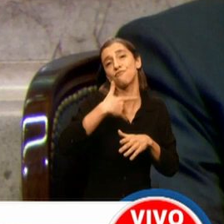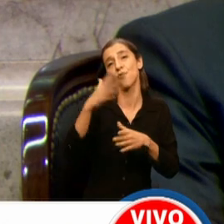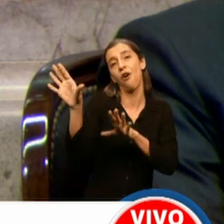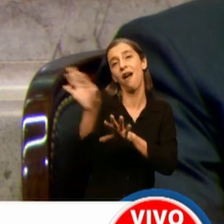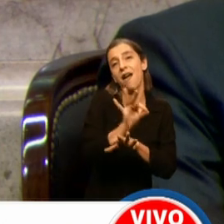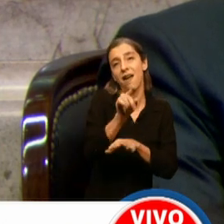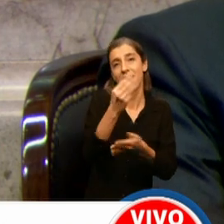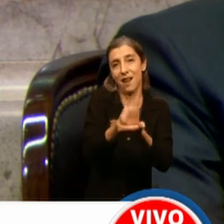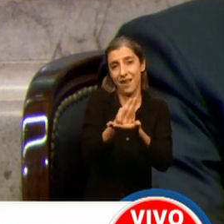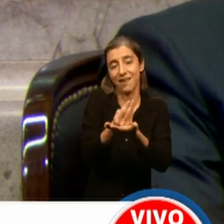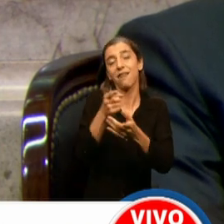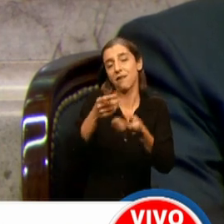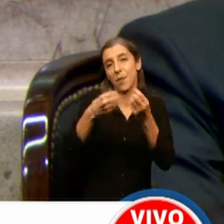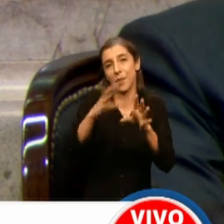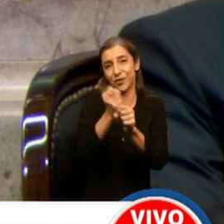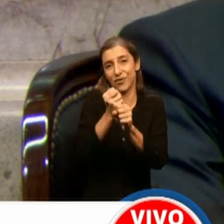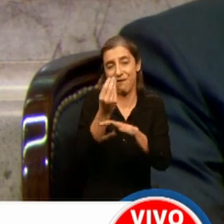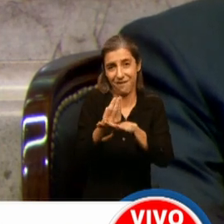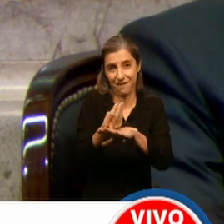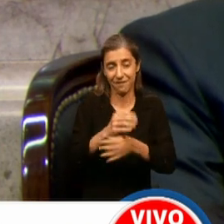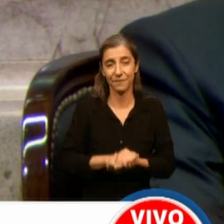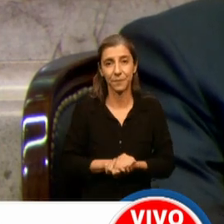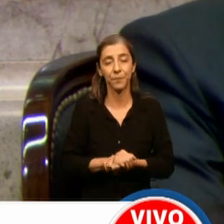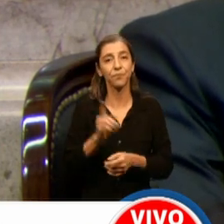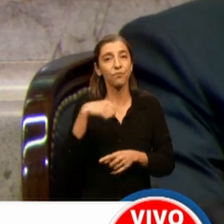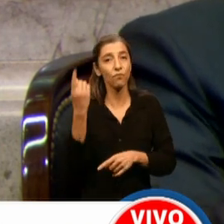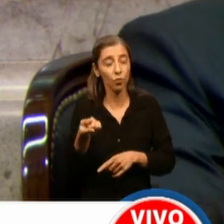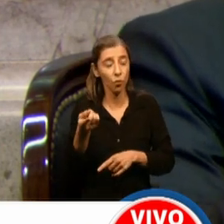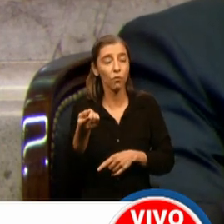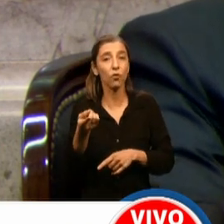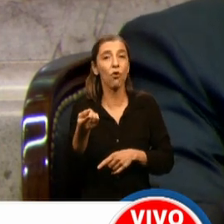lo puso en funciones y otro hecho a destacar